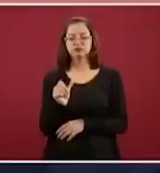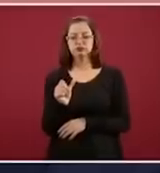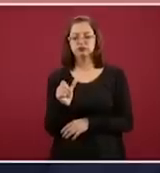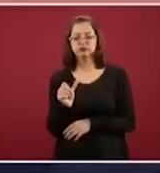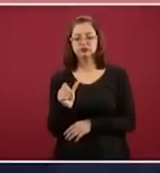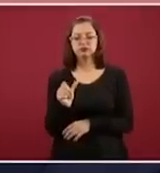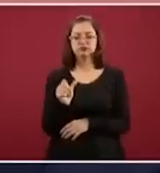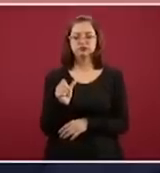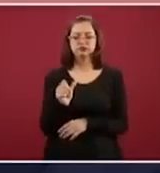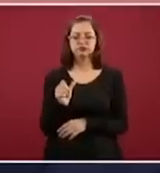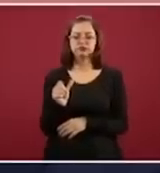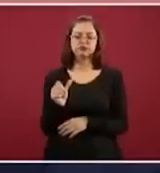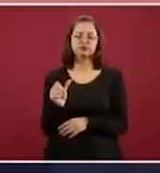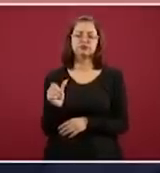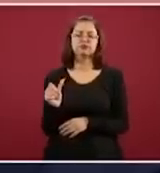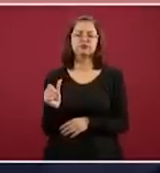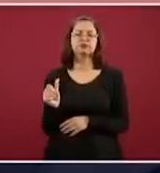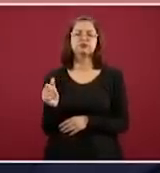Estamos